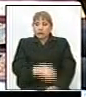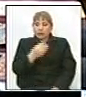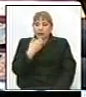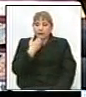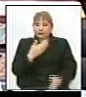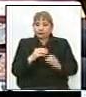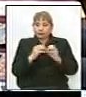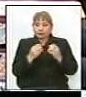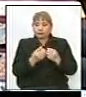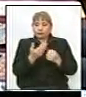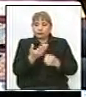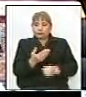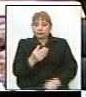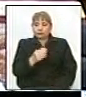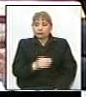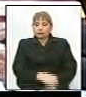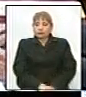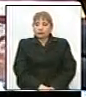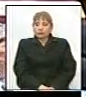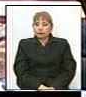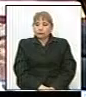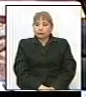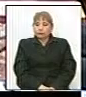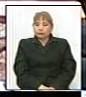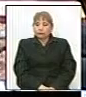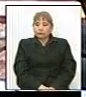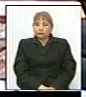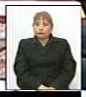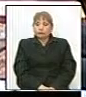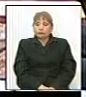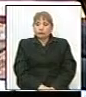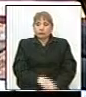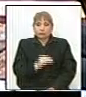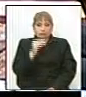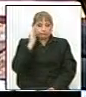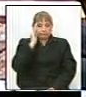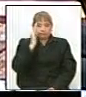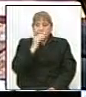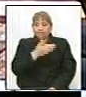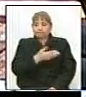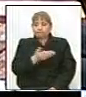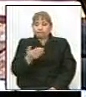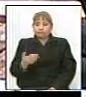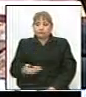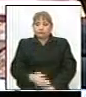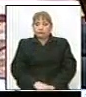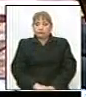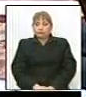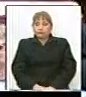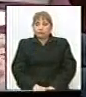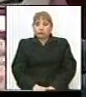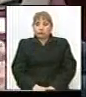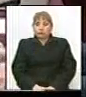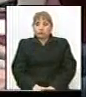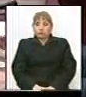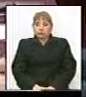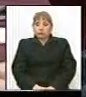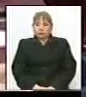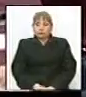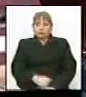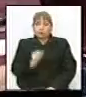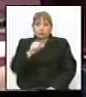congresista. Tiene su palabra el congresista Guillermo Martorello. Gracias, presidente, y saludando por su intermedio al señor Iribarri.